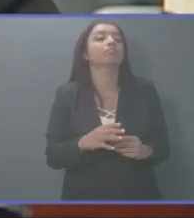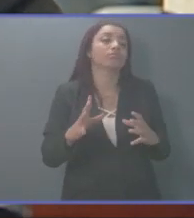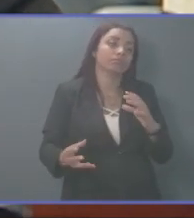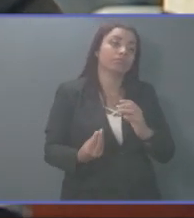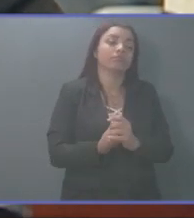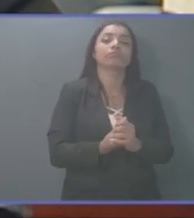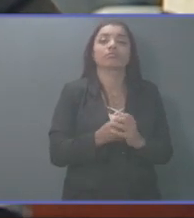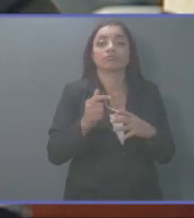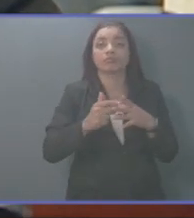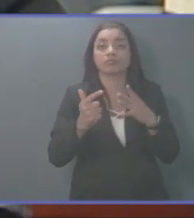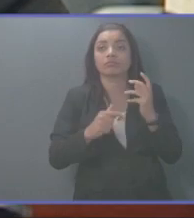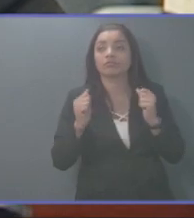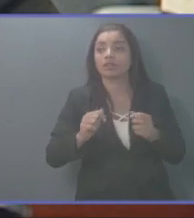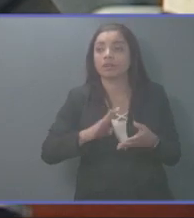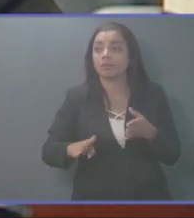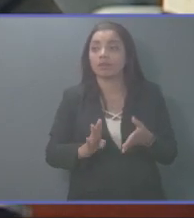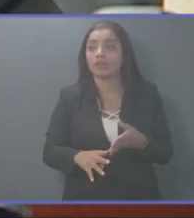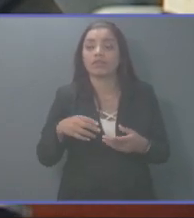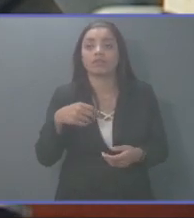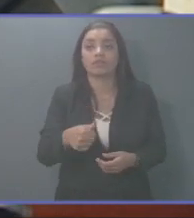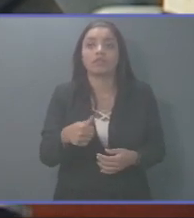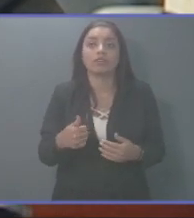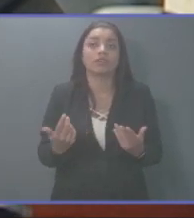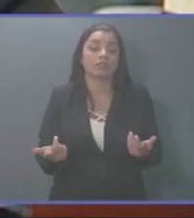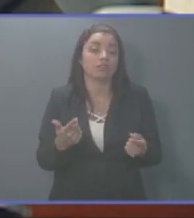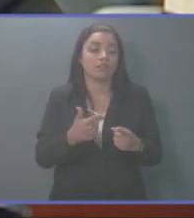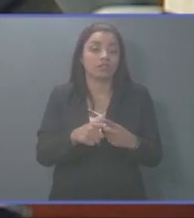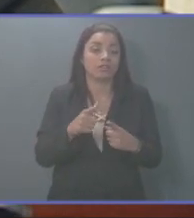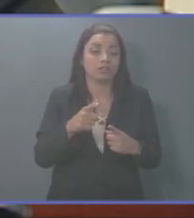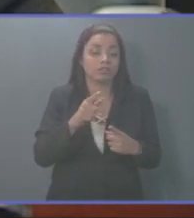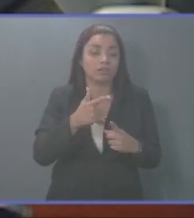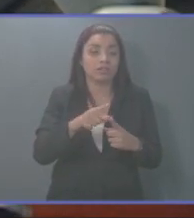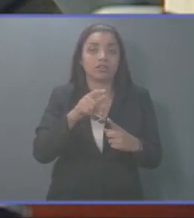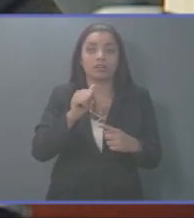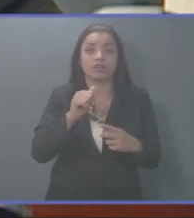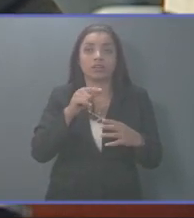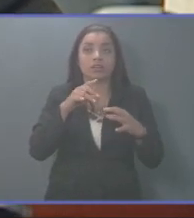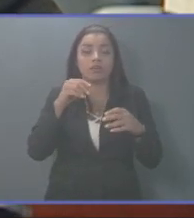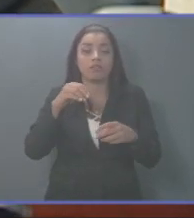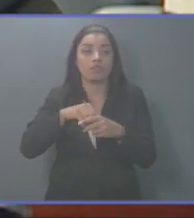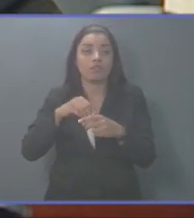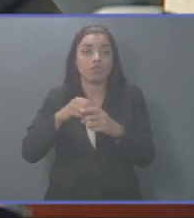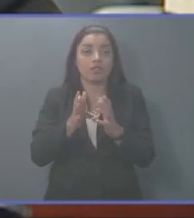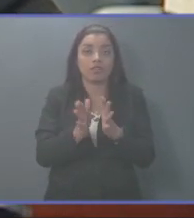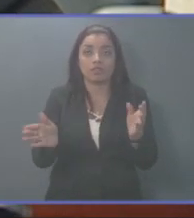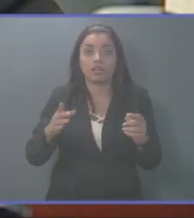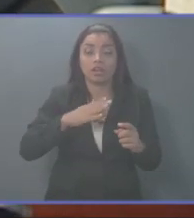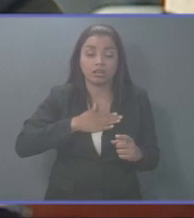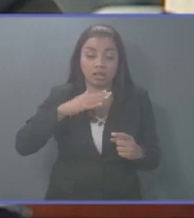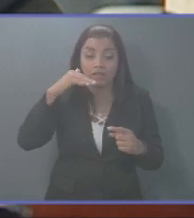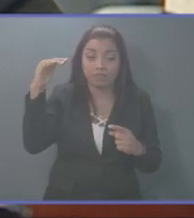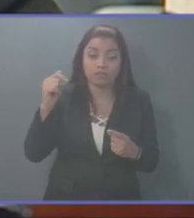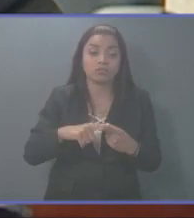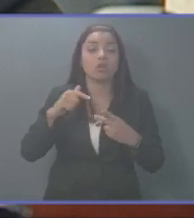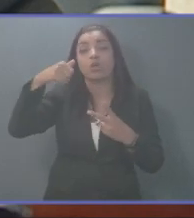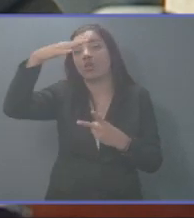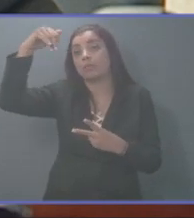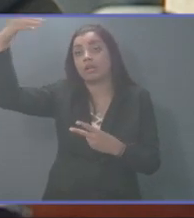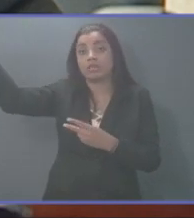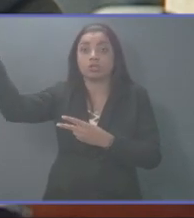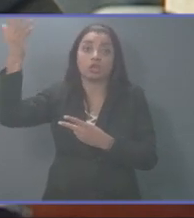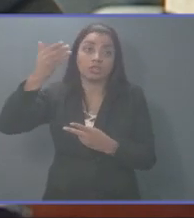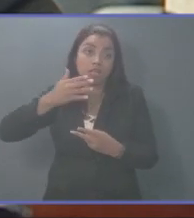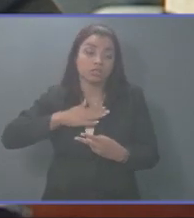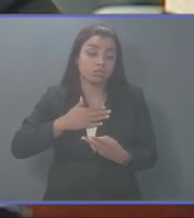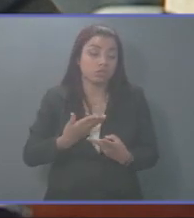la presente ley podrá financiarse de las siguientes fuentes: A, Fondo General de la Nación; B, donaciones; o cooperación nacional e internacional.